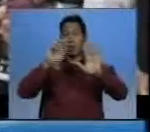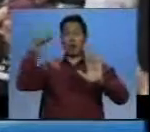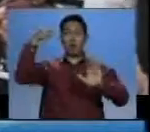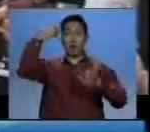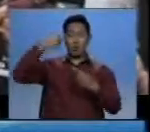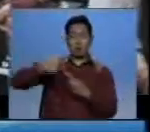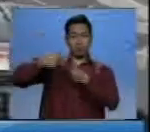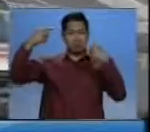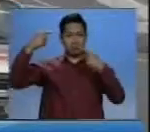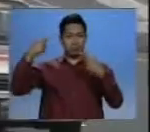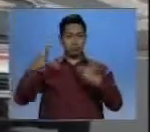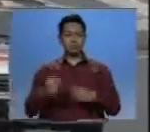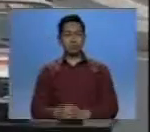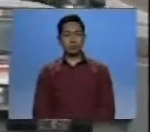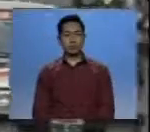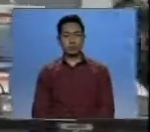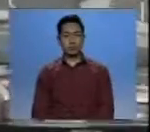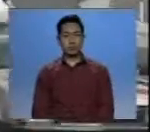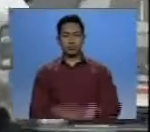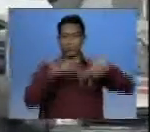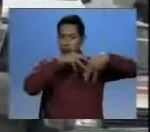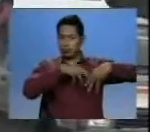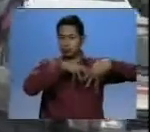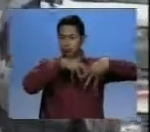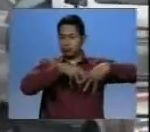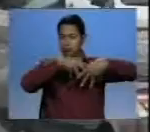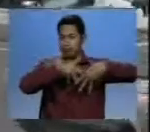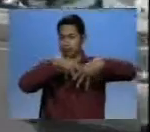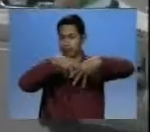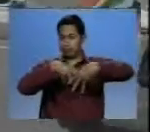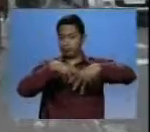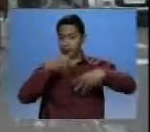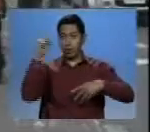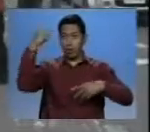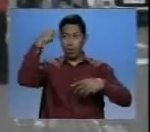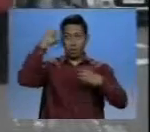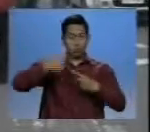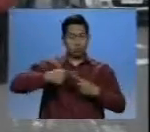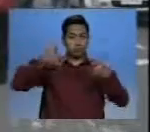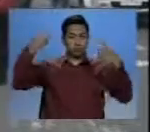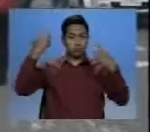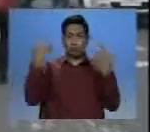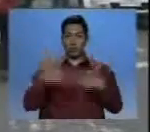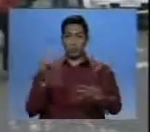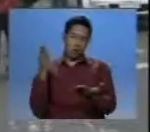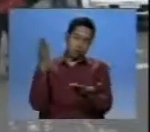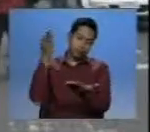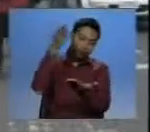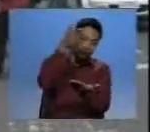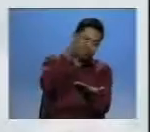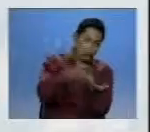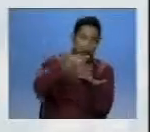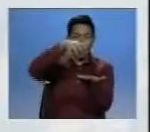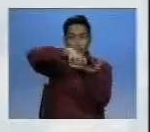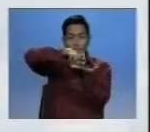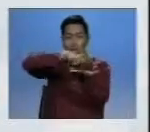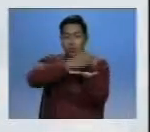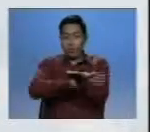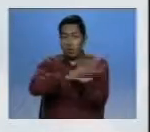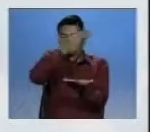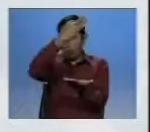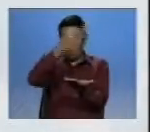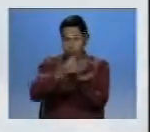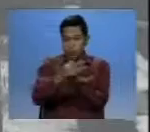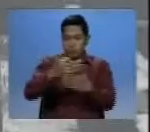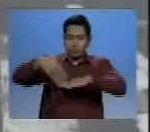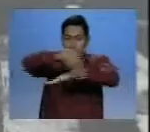Correa. La marcha de sectores opositores al régimen llegó hasta la provincia de Cotopaxi. En el límite